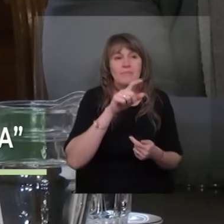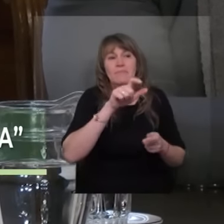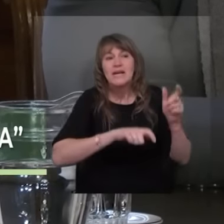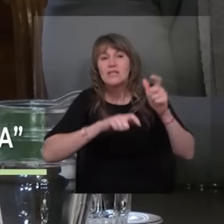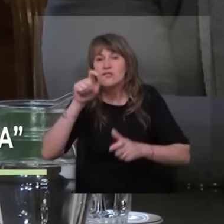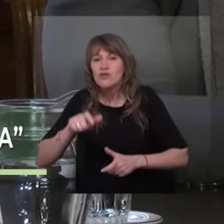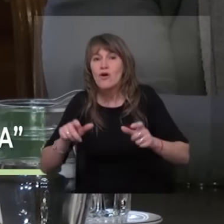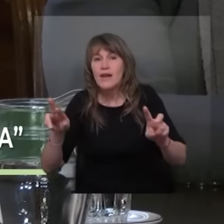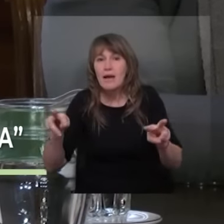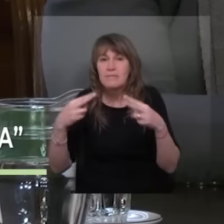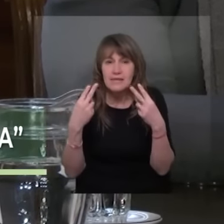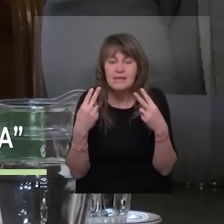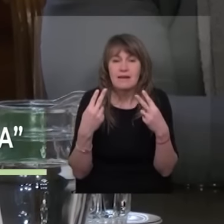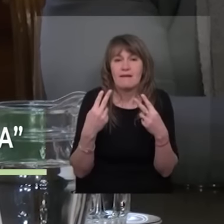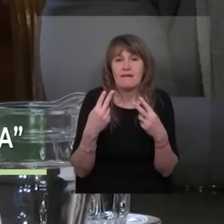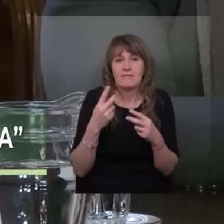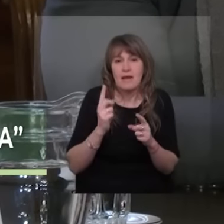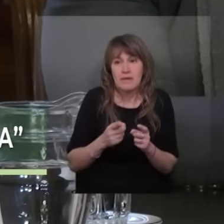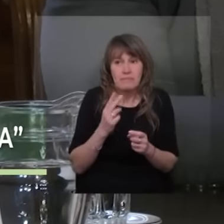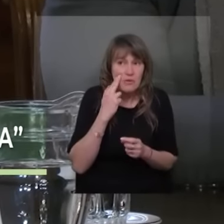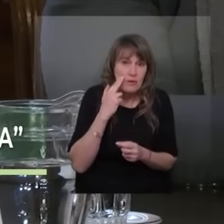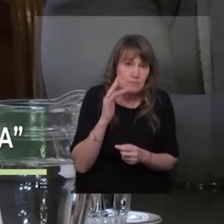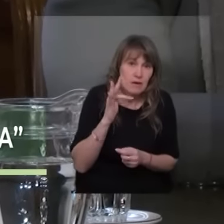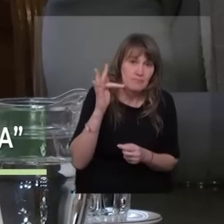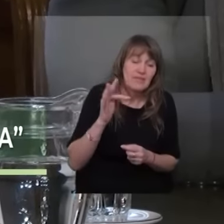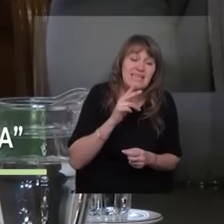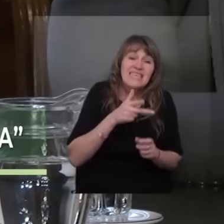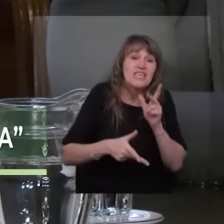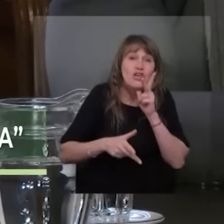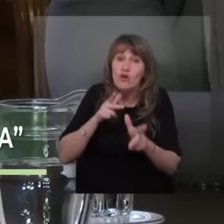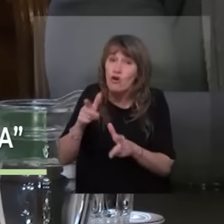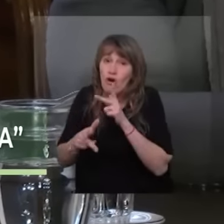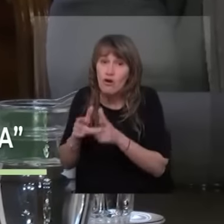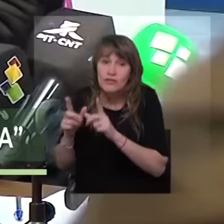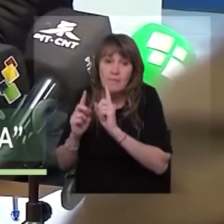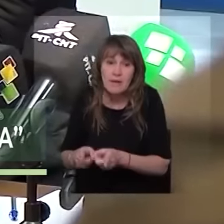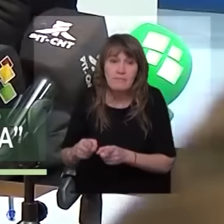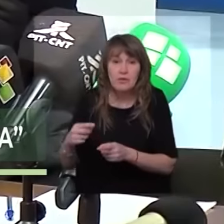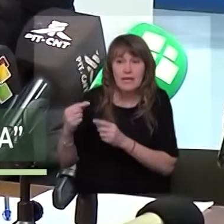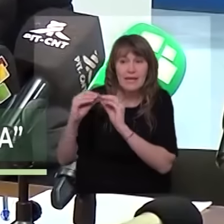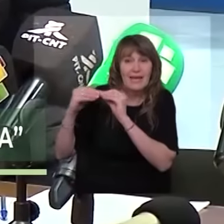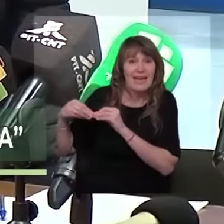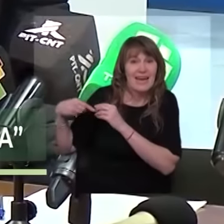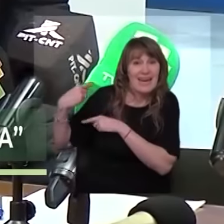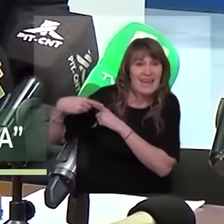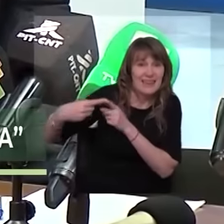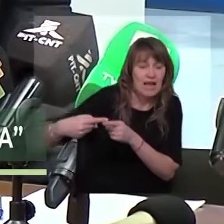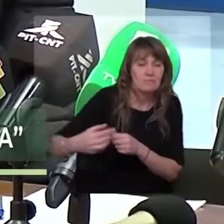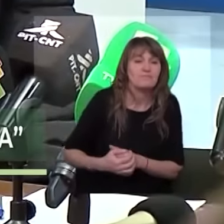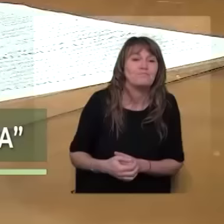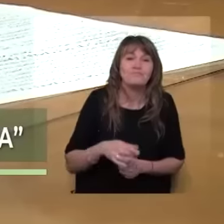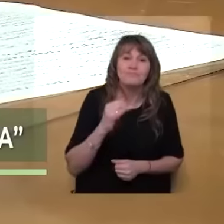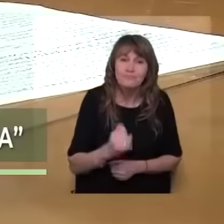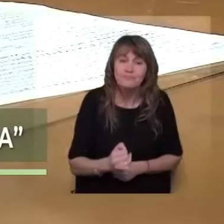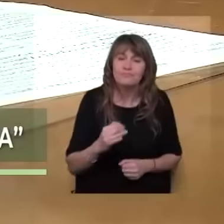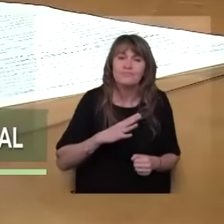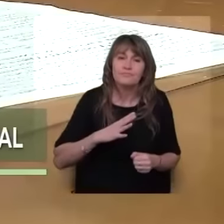cuentas individuales Pero además la de nuestros hijos Porque además son cuentas heredables pondría en riesgo